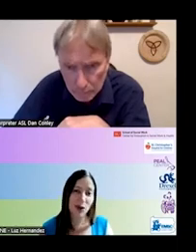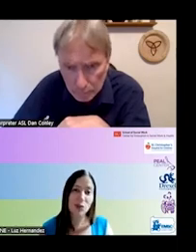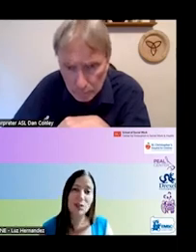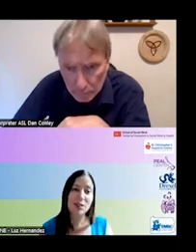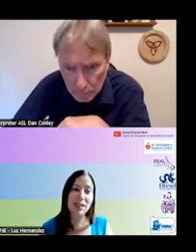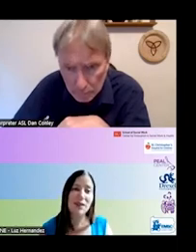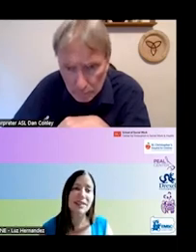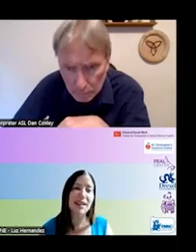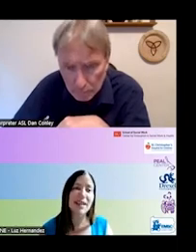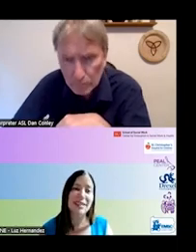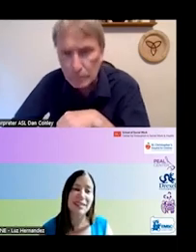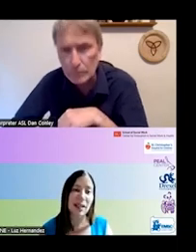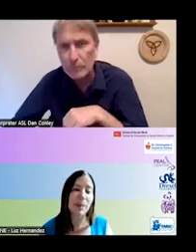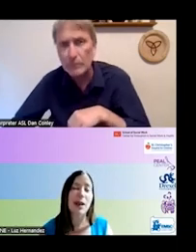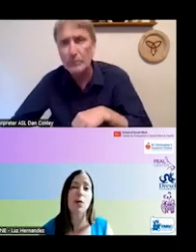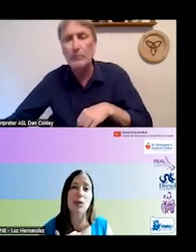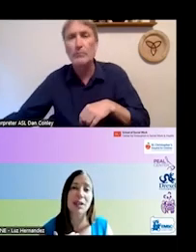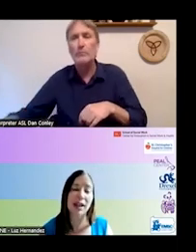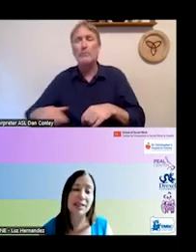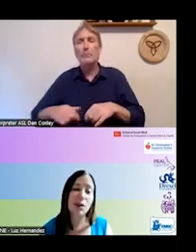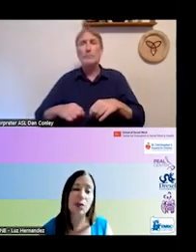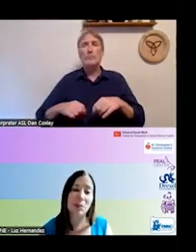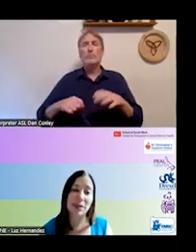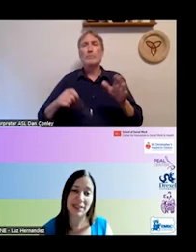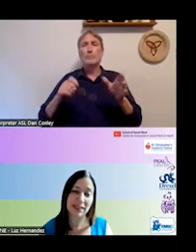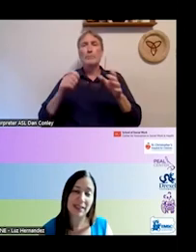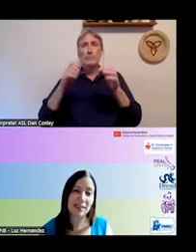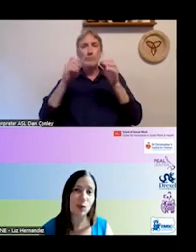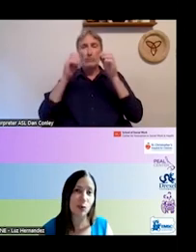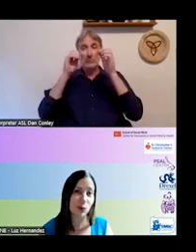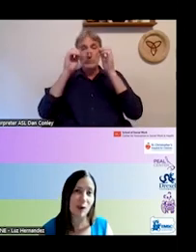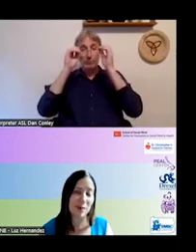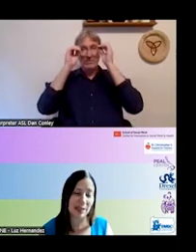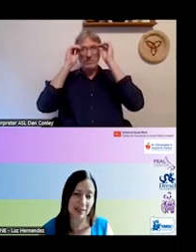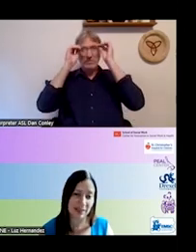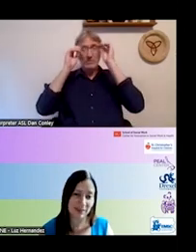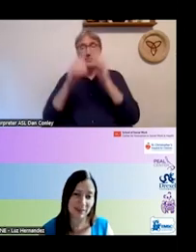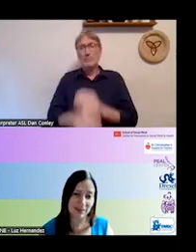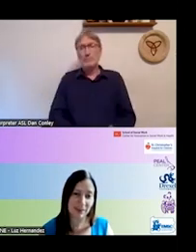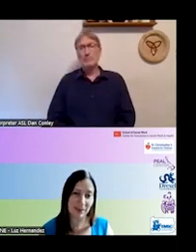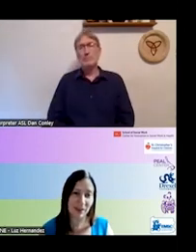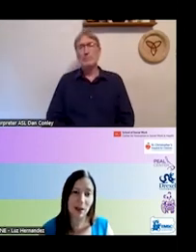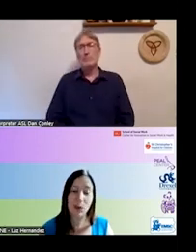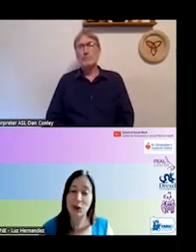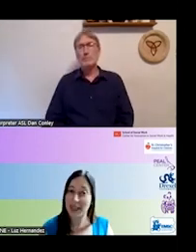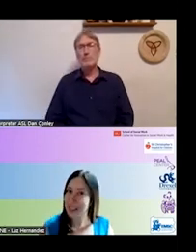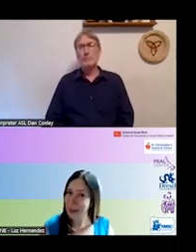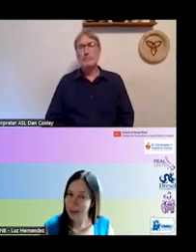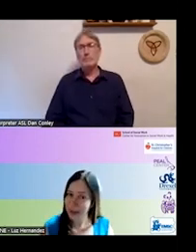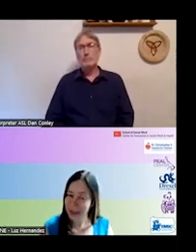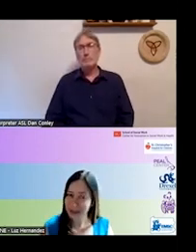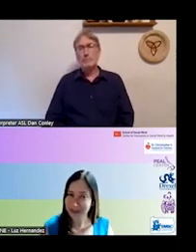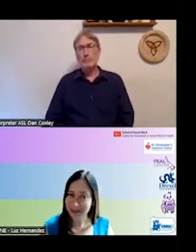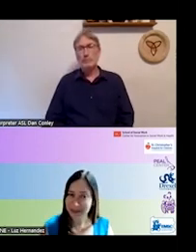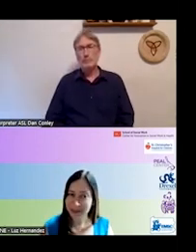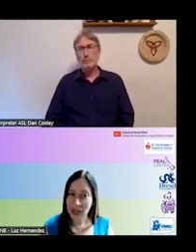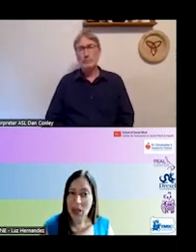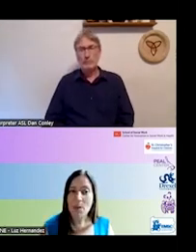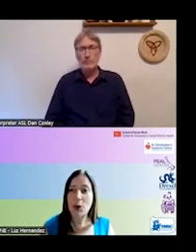importante los recursos que vas a necesitar para comunicarse con los pacientes y sus familias. ¿Por qué se